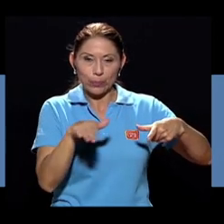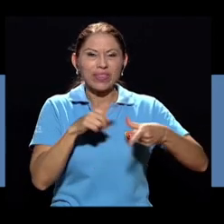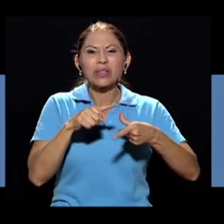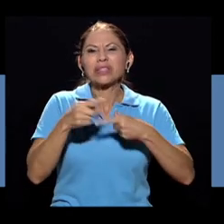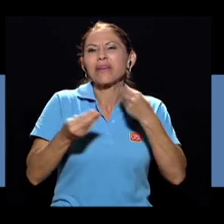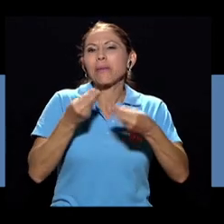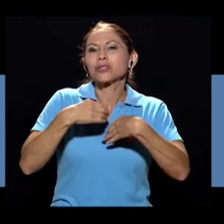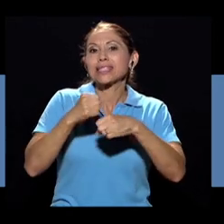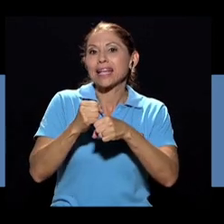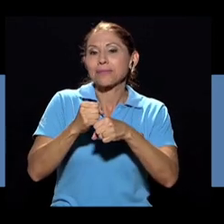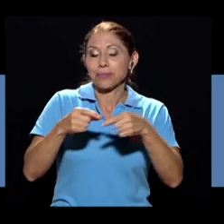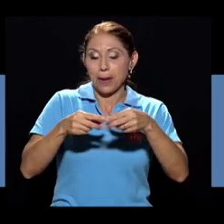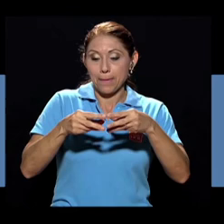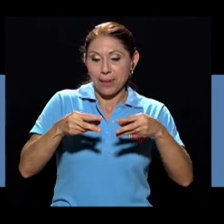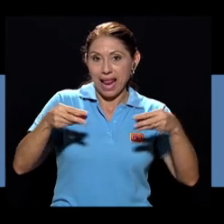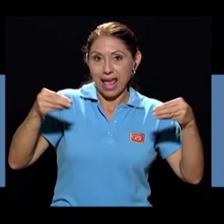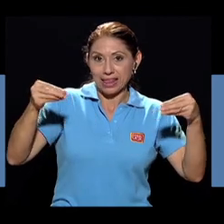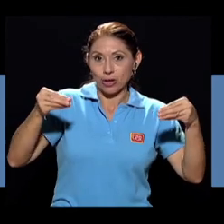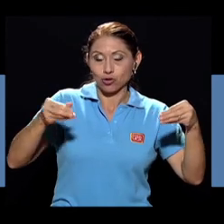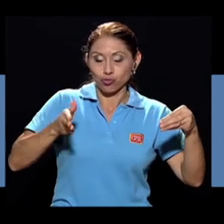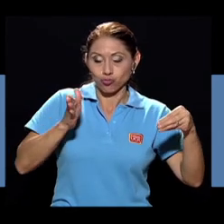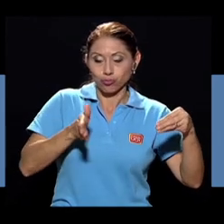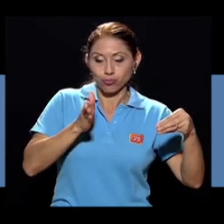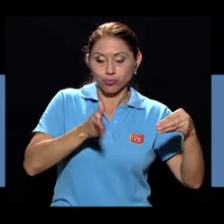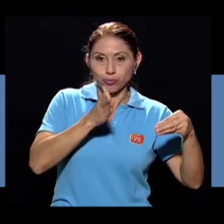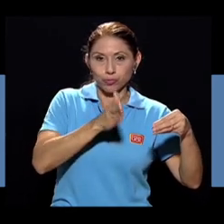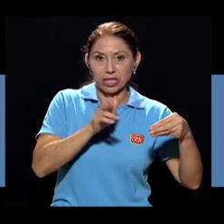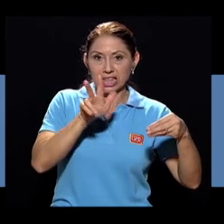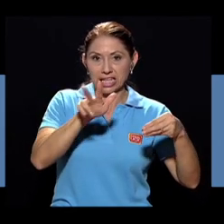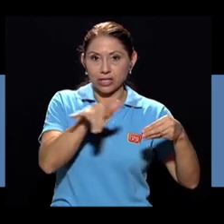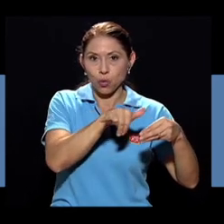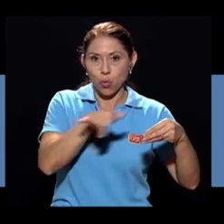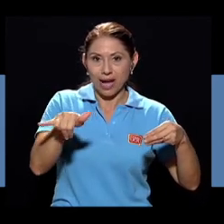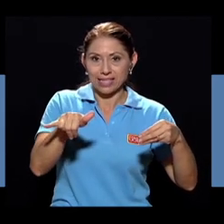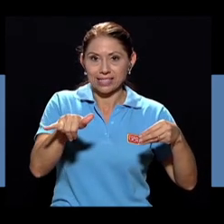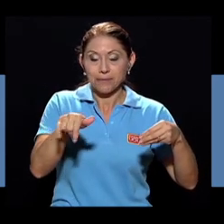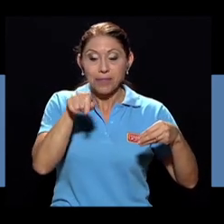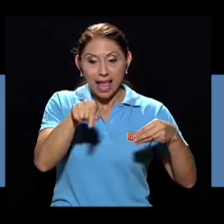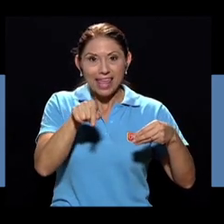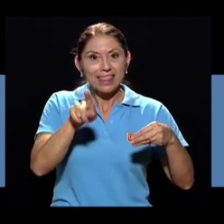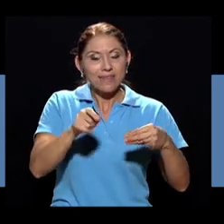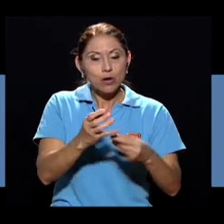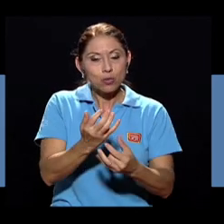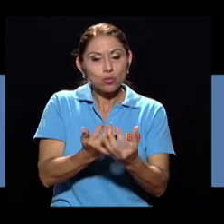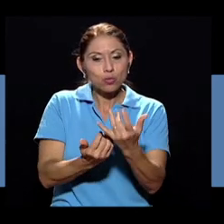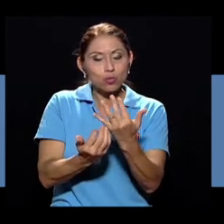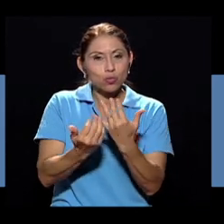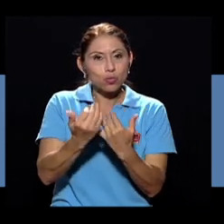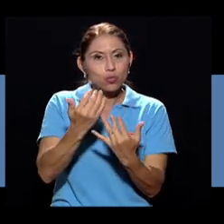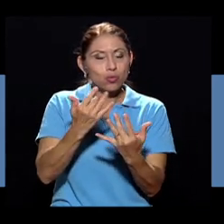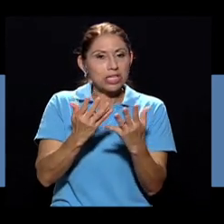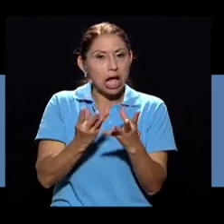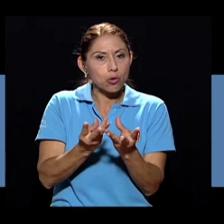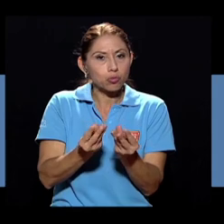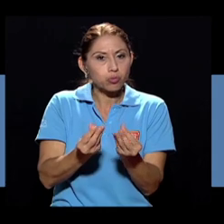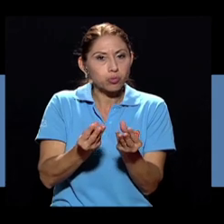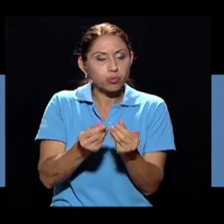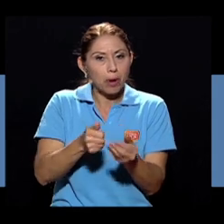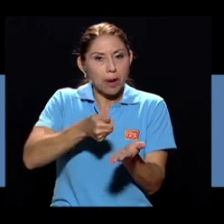es cortar los plátanos en 3 trozos iguales y los tenemos que cocinar hasta que estén suaves para hacerlos